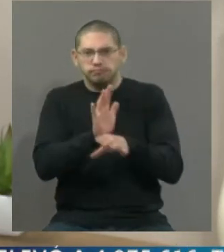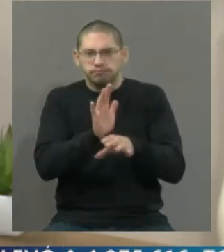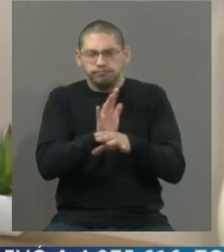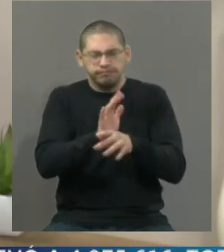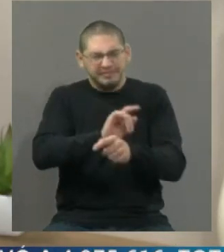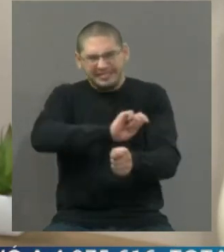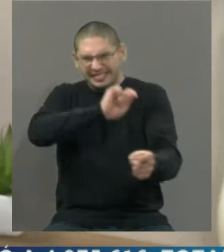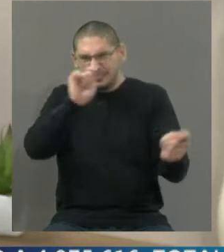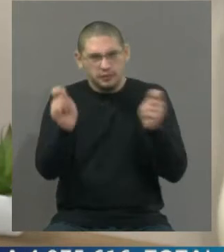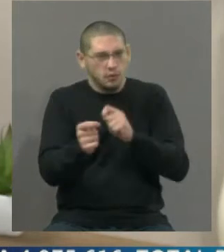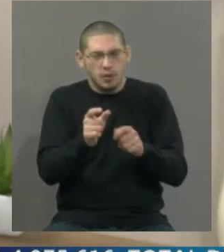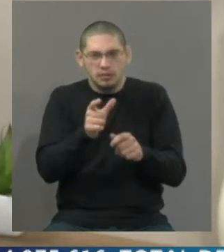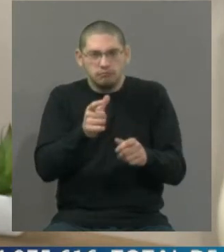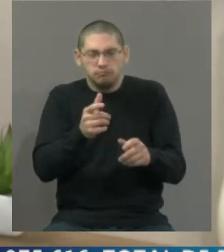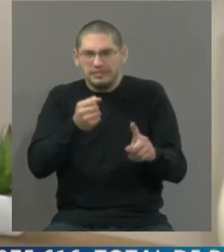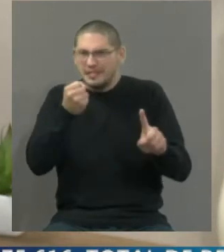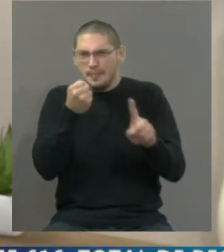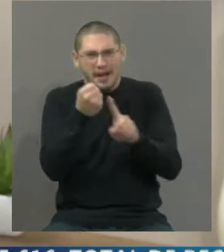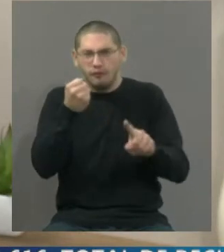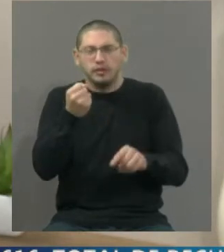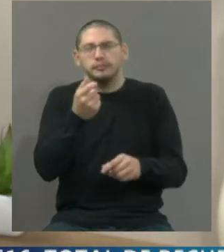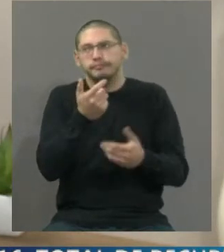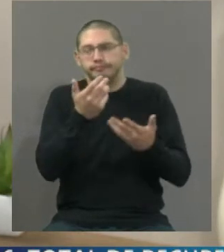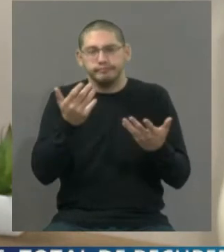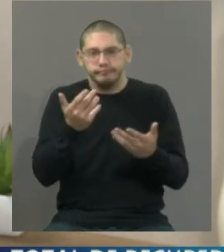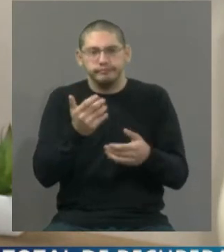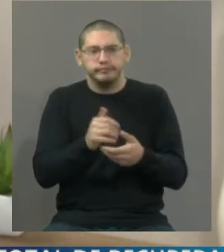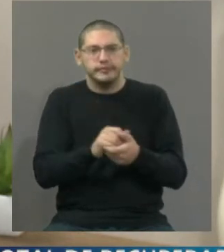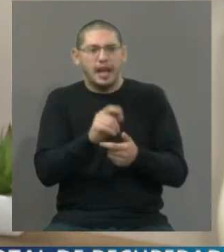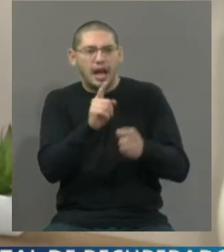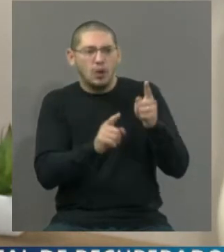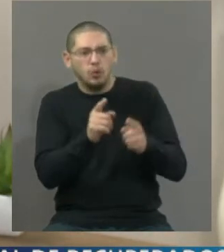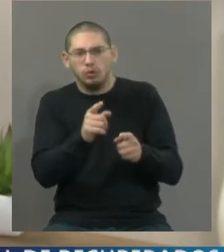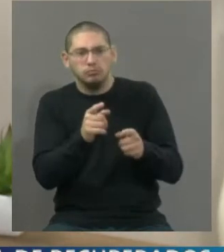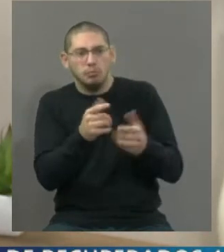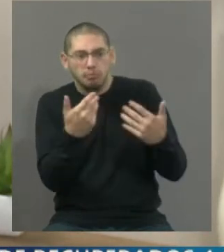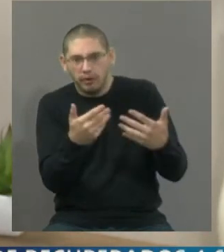¿no? Alguna ayuda un poquito forzosa para los que podían.